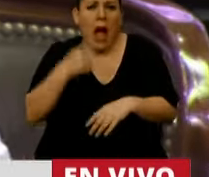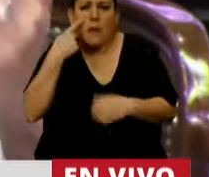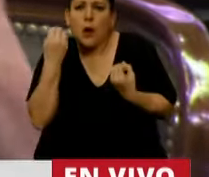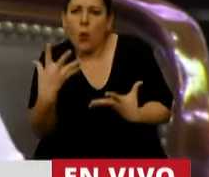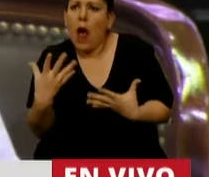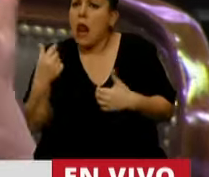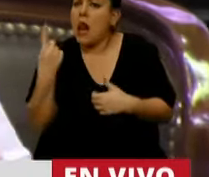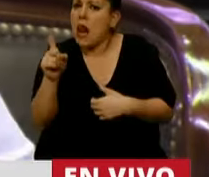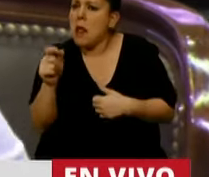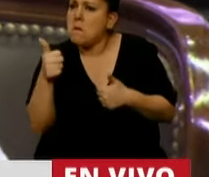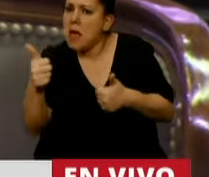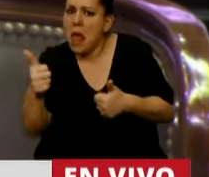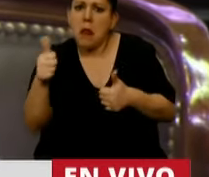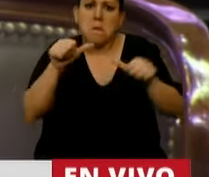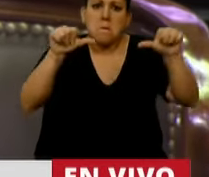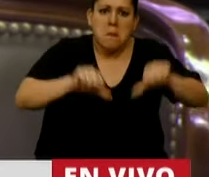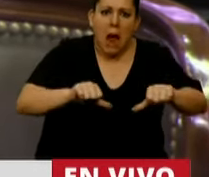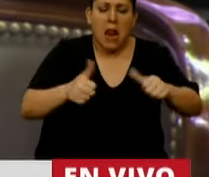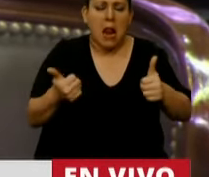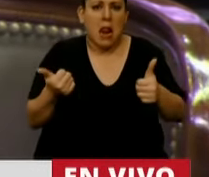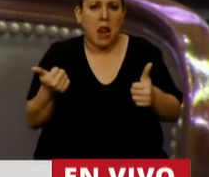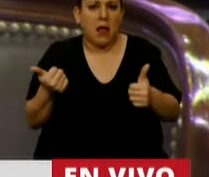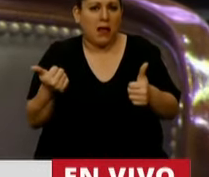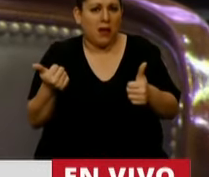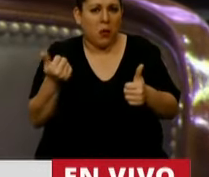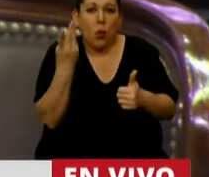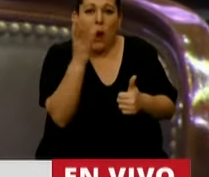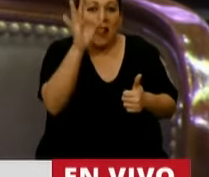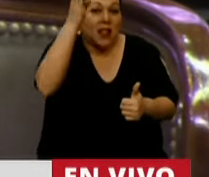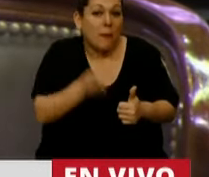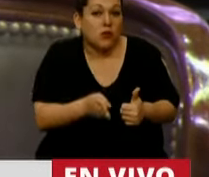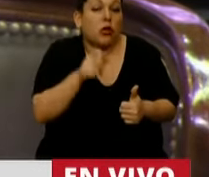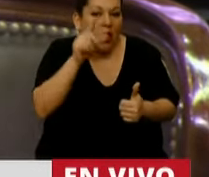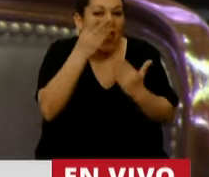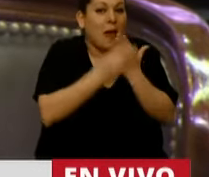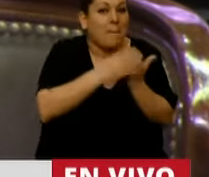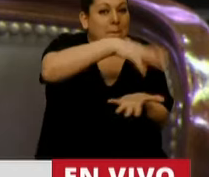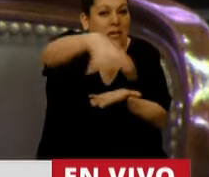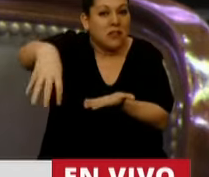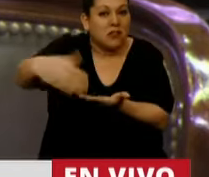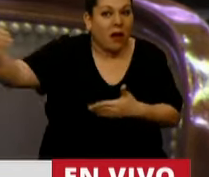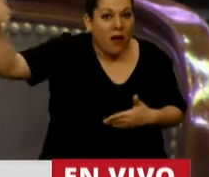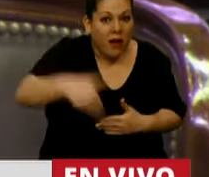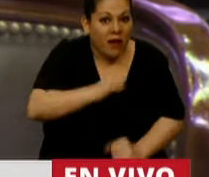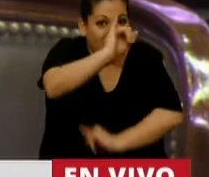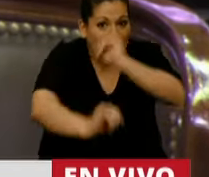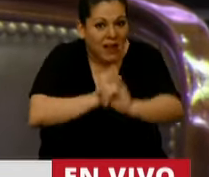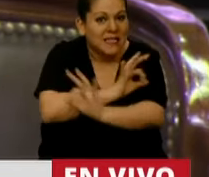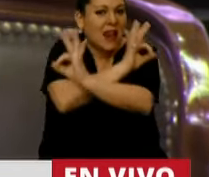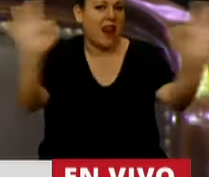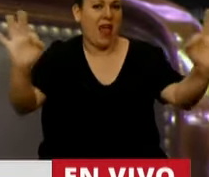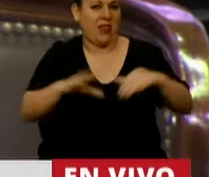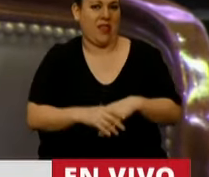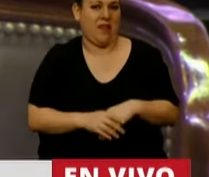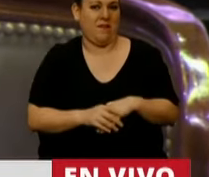El 80% de la administración pública no vino a rendir cuentas. Entonces miramos mal, reasignamos peor y